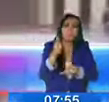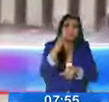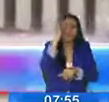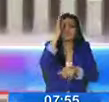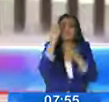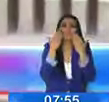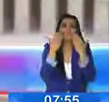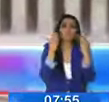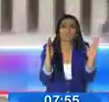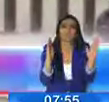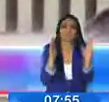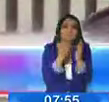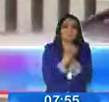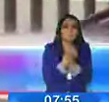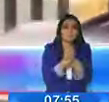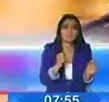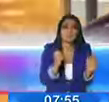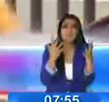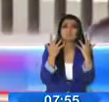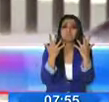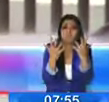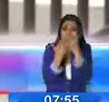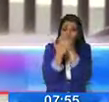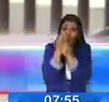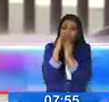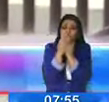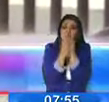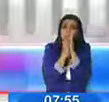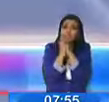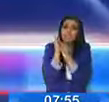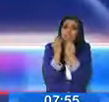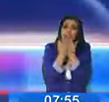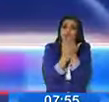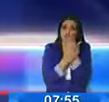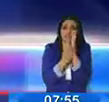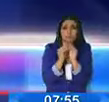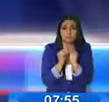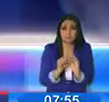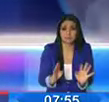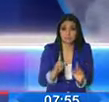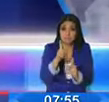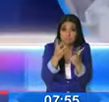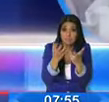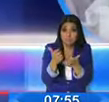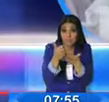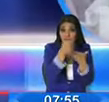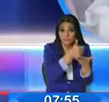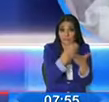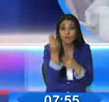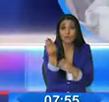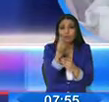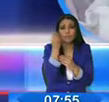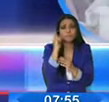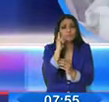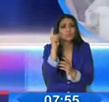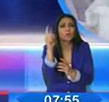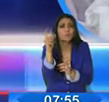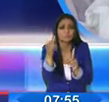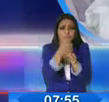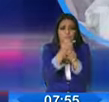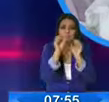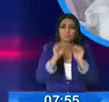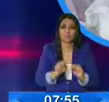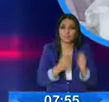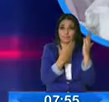para qué hills no puestas sus manos si usted desea ayudar a este joven que tiene muchos sueños por cumplir